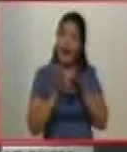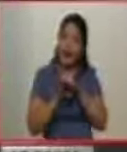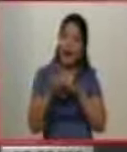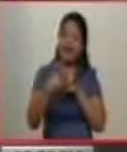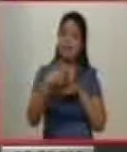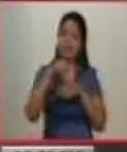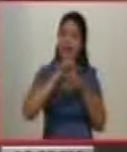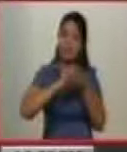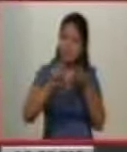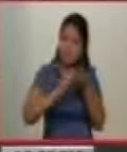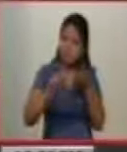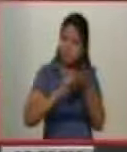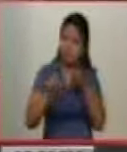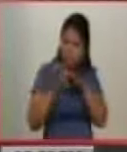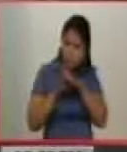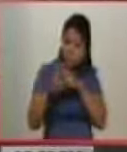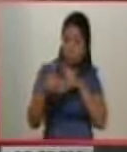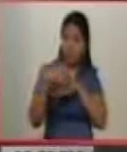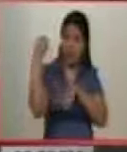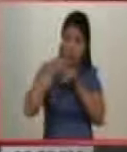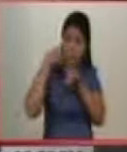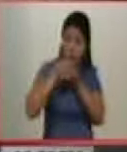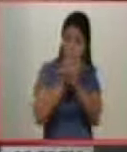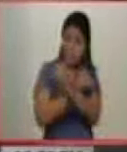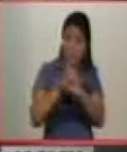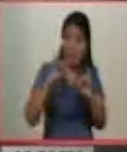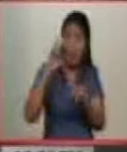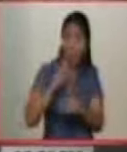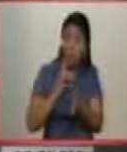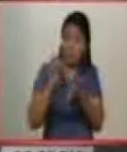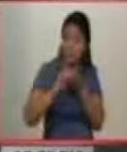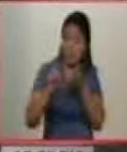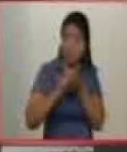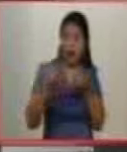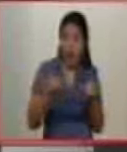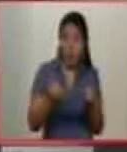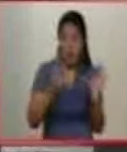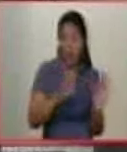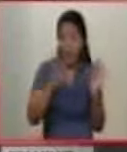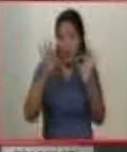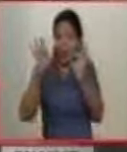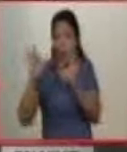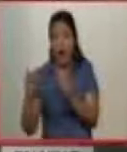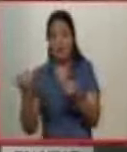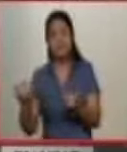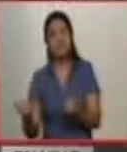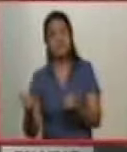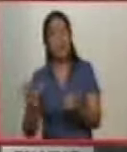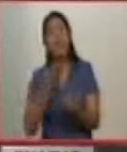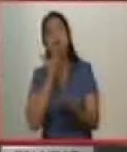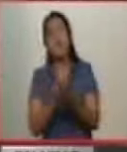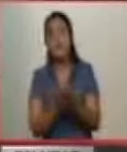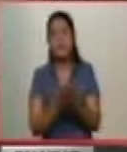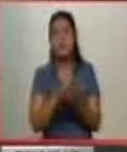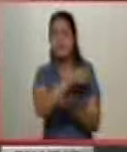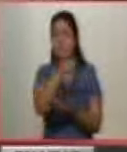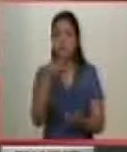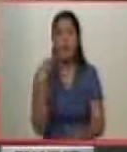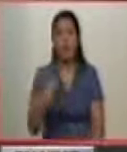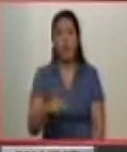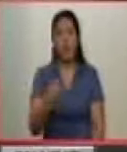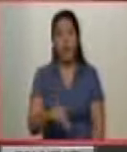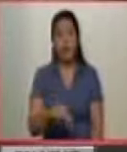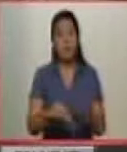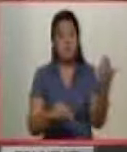tan importante, lo que fue la gesta de la independencia, llevado incluso a la realidad de nuestro país, ¿cuáles son esas propuestas que ya se escuchan de los jóvenes que